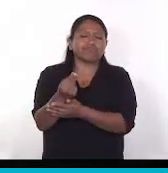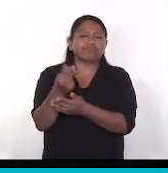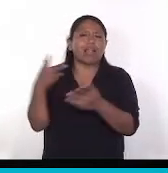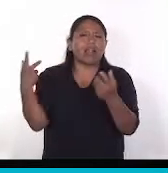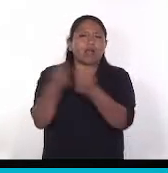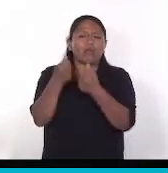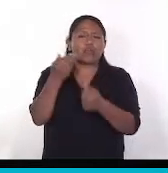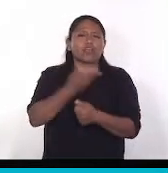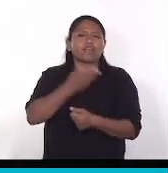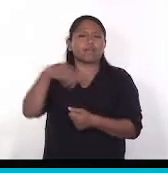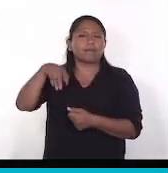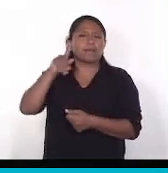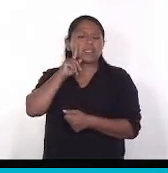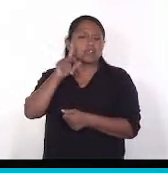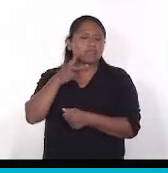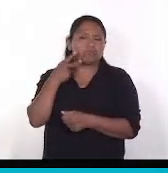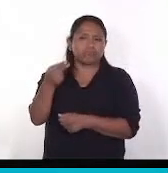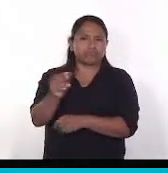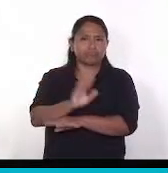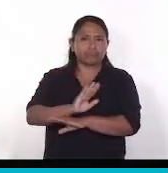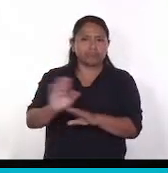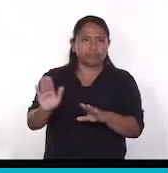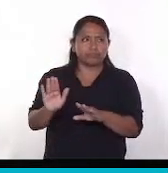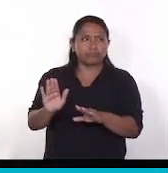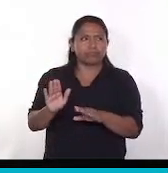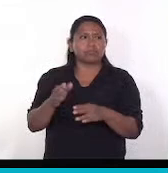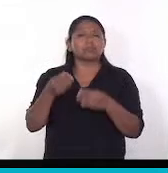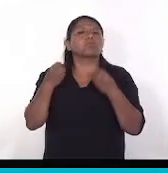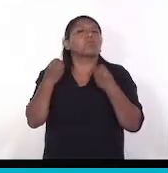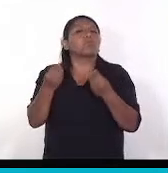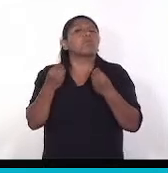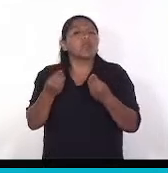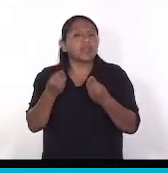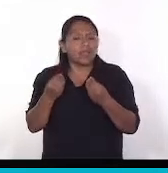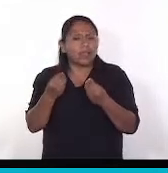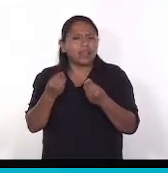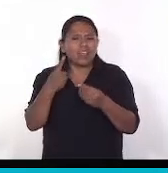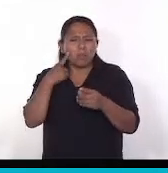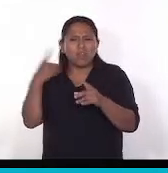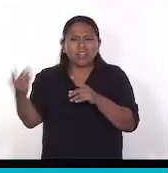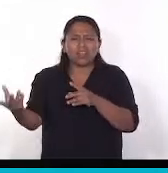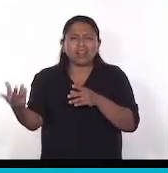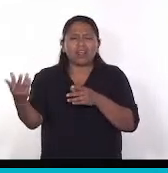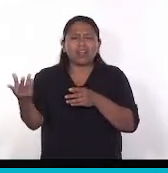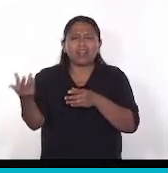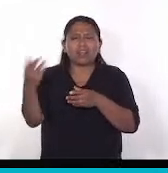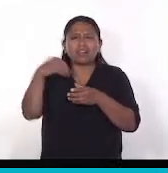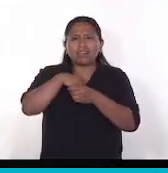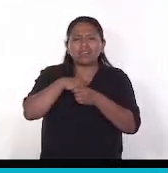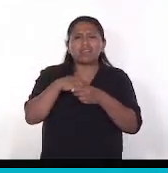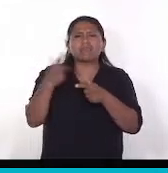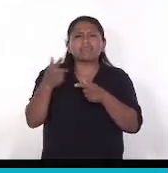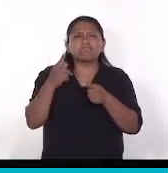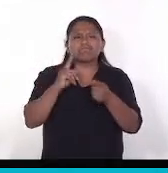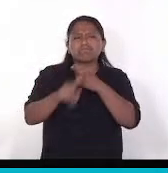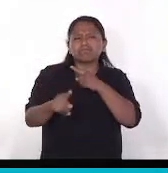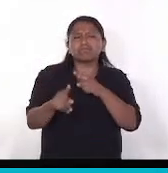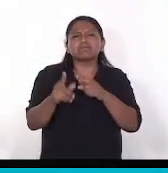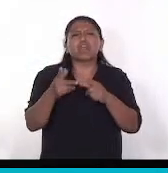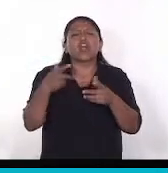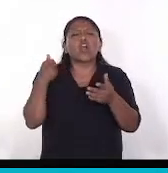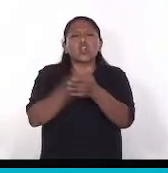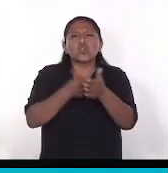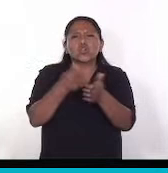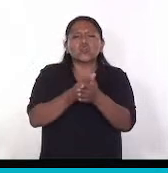FMI. ¿Y por qué lo hacemos? Porque tiene incidencia directa con lo que significa